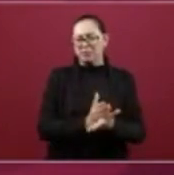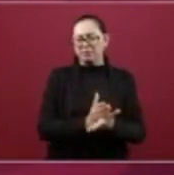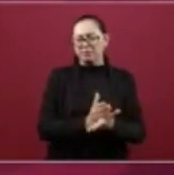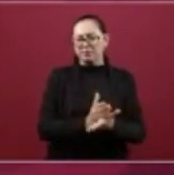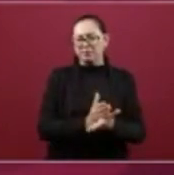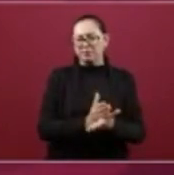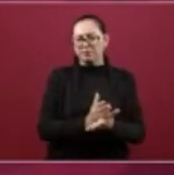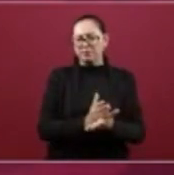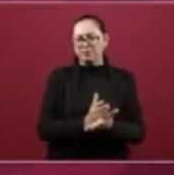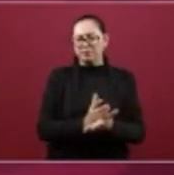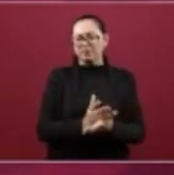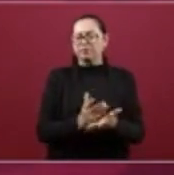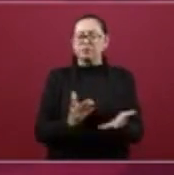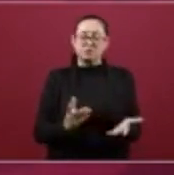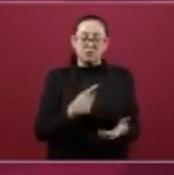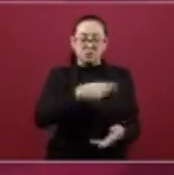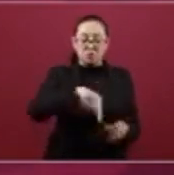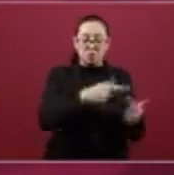si los conservadores